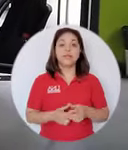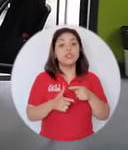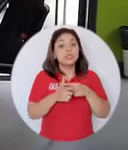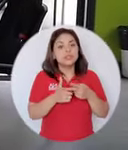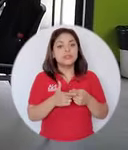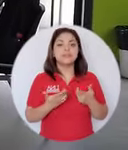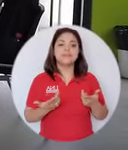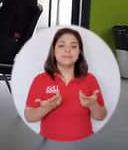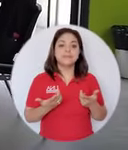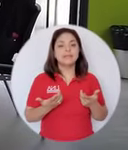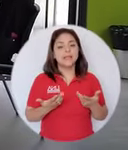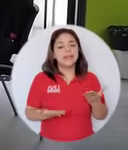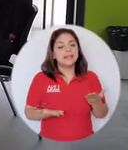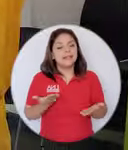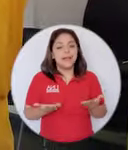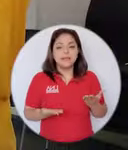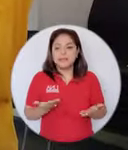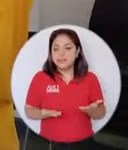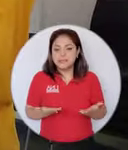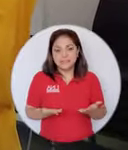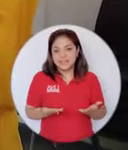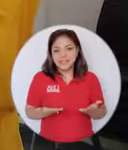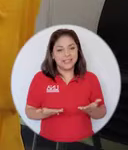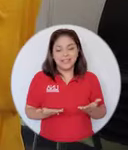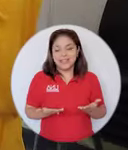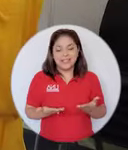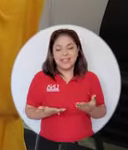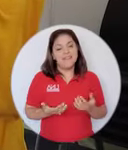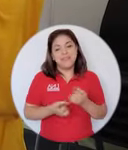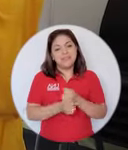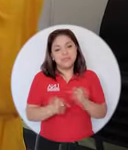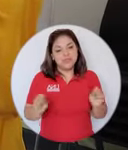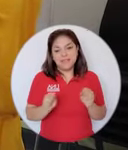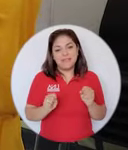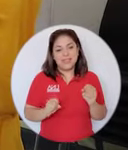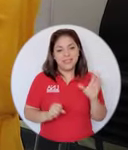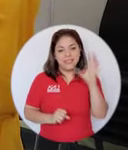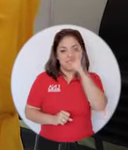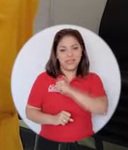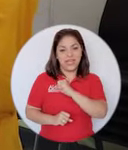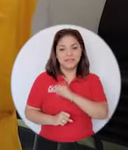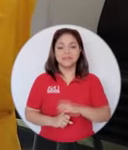COVID. Por lo que también tenemos una ventana en donde puede ser de que el caso no pueda ser